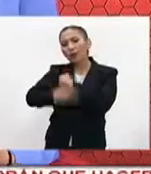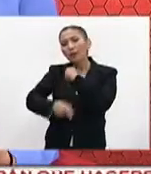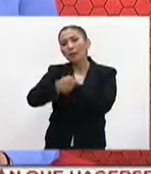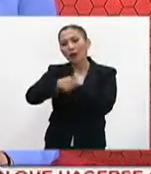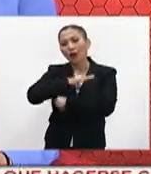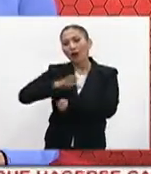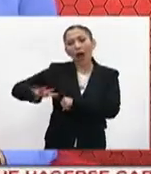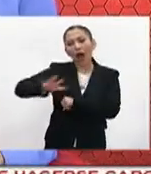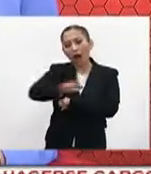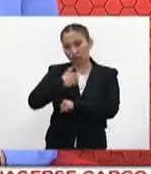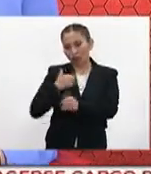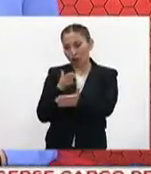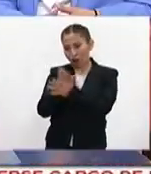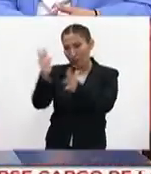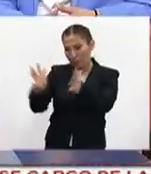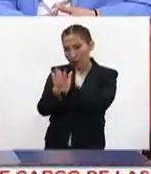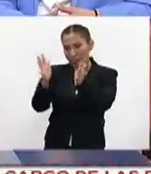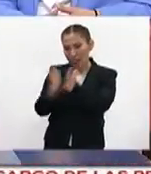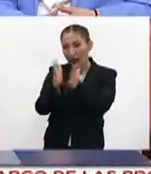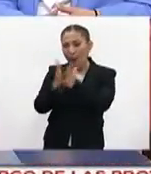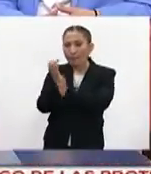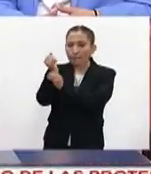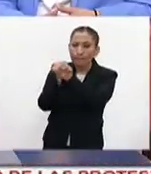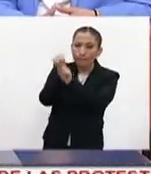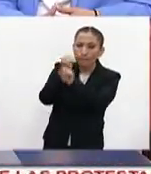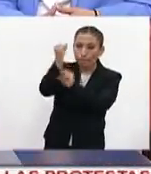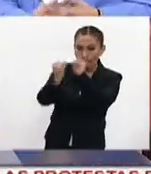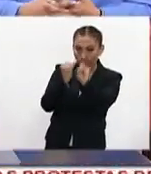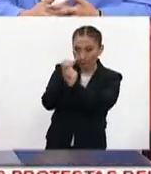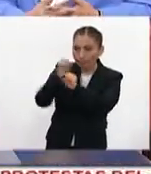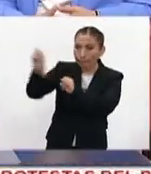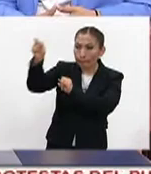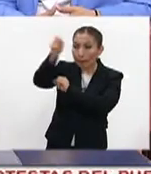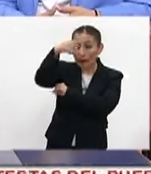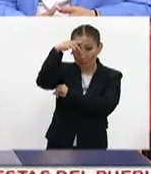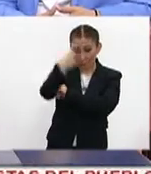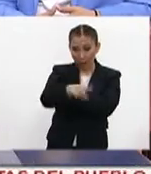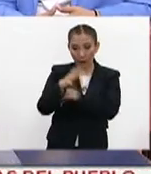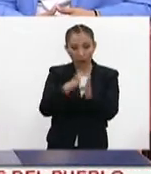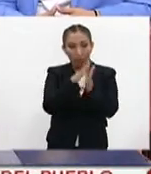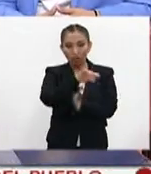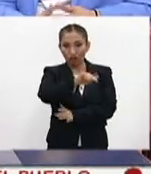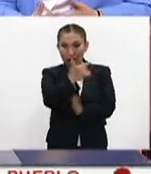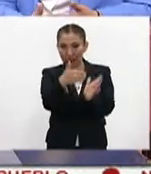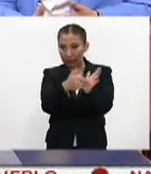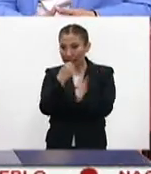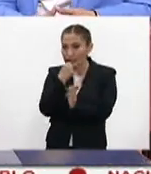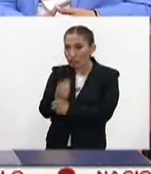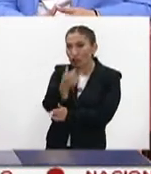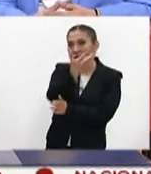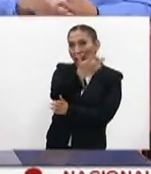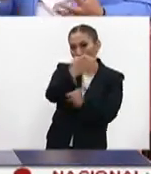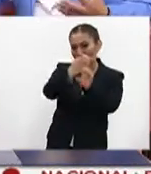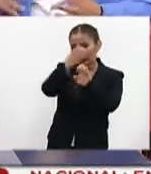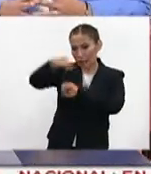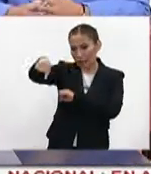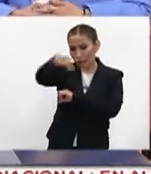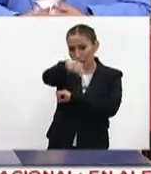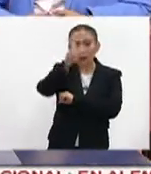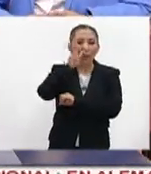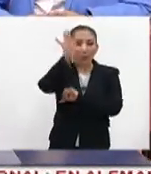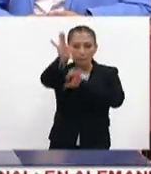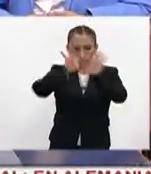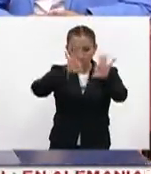que tenemos y participamos en una investigación internacional. En México participaron 12,000 niños de 5 estados, una